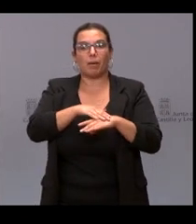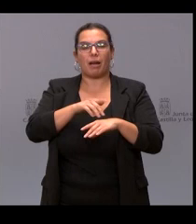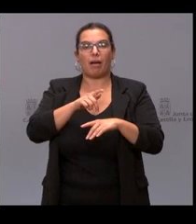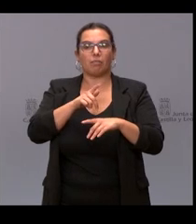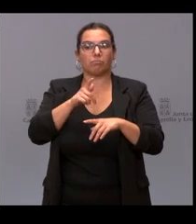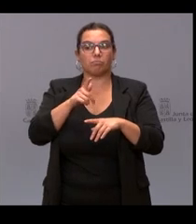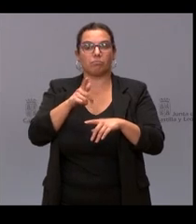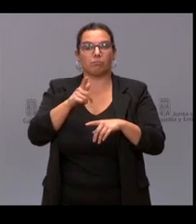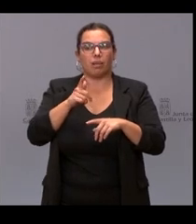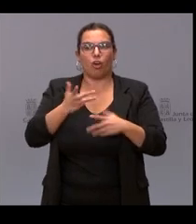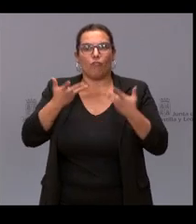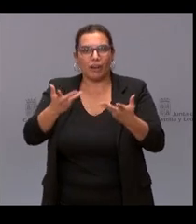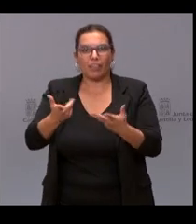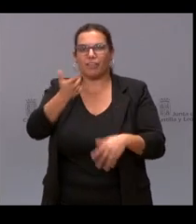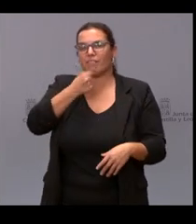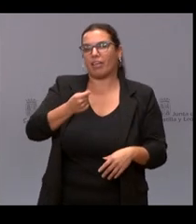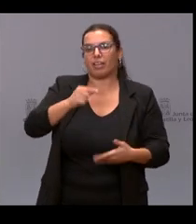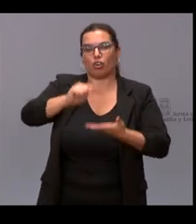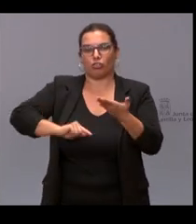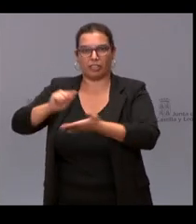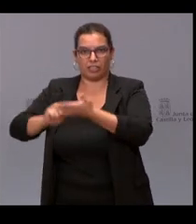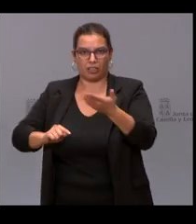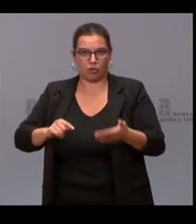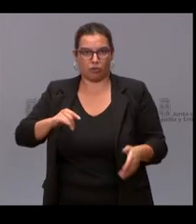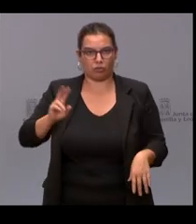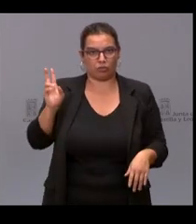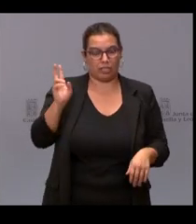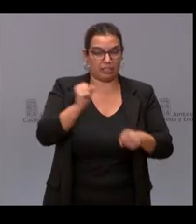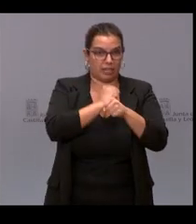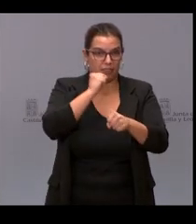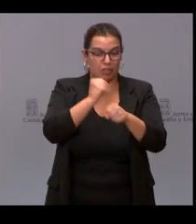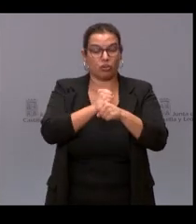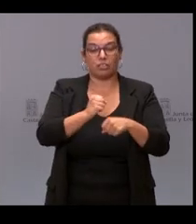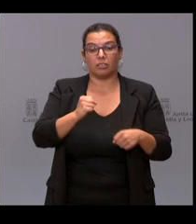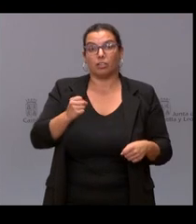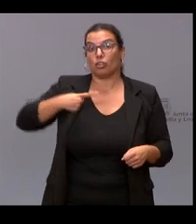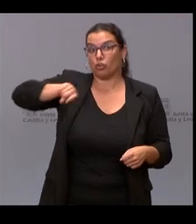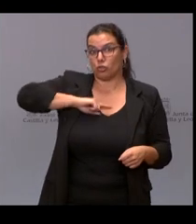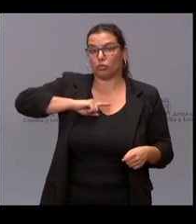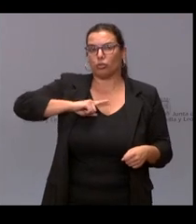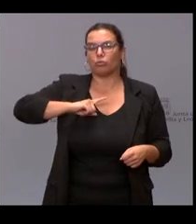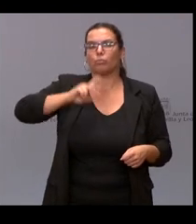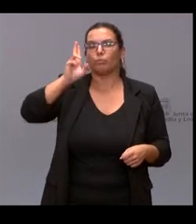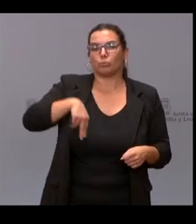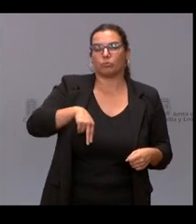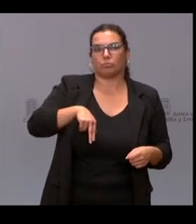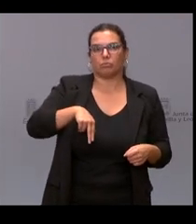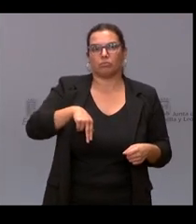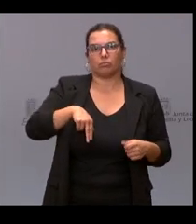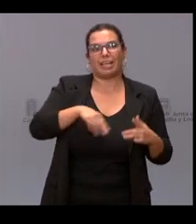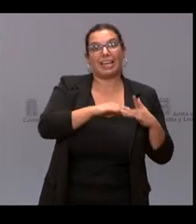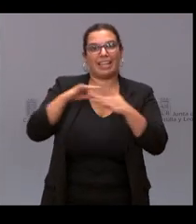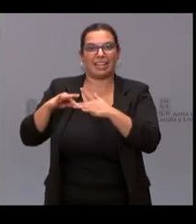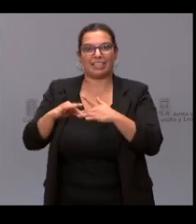contratación de los trabajadores. Como muy bien se ha recordado aquí, Castilla y León somos líderes en energías renovables en